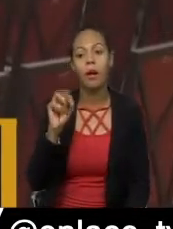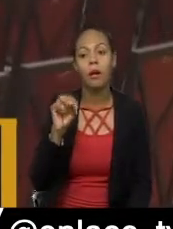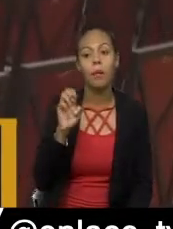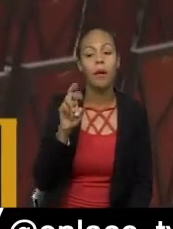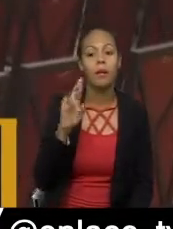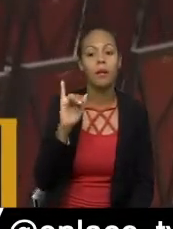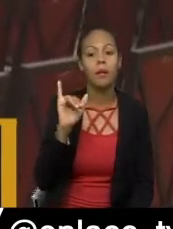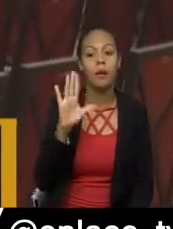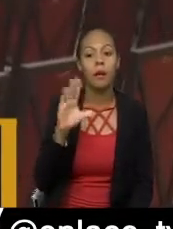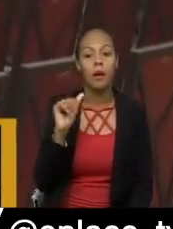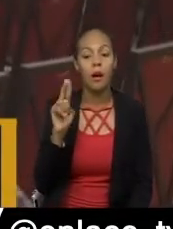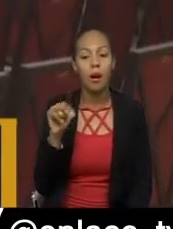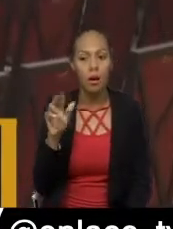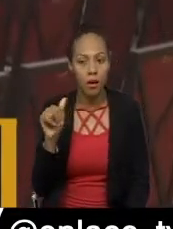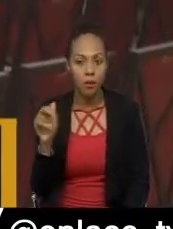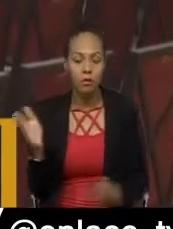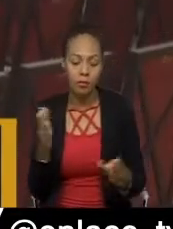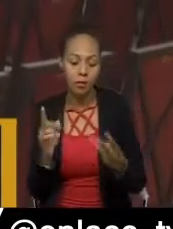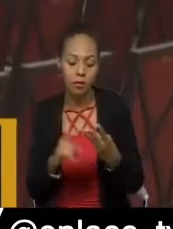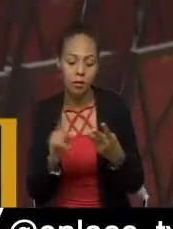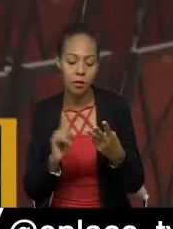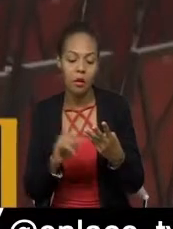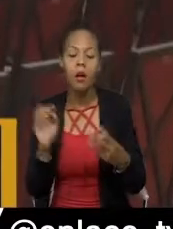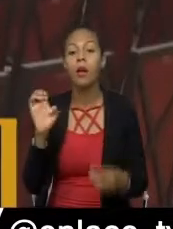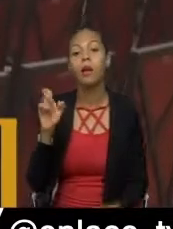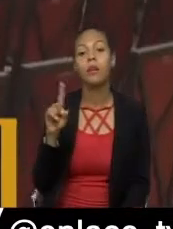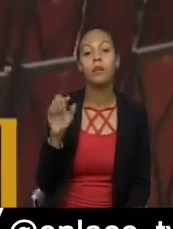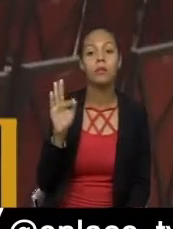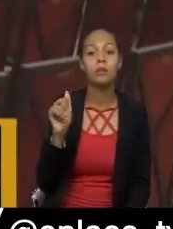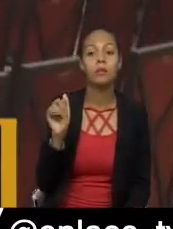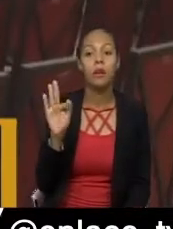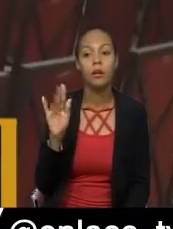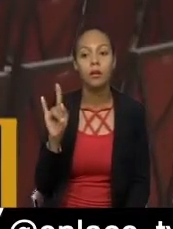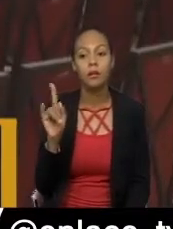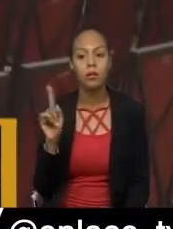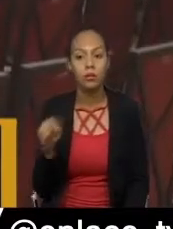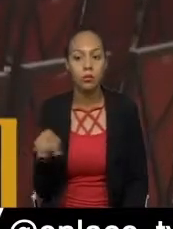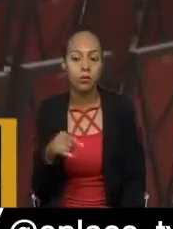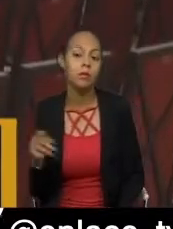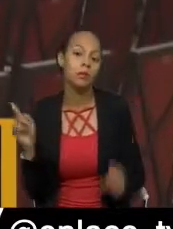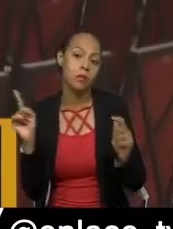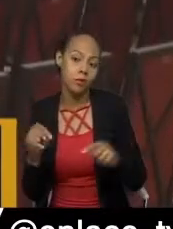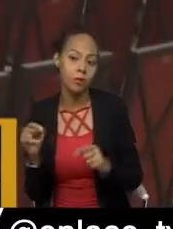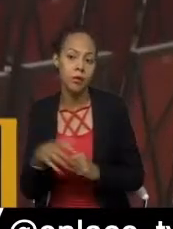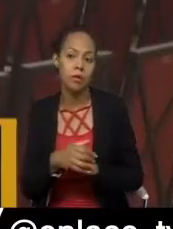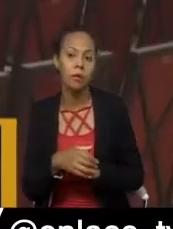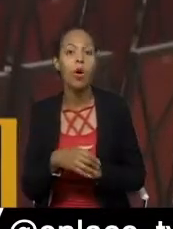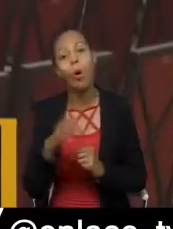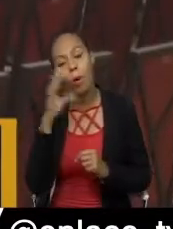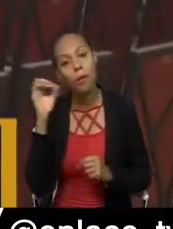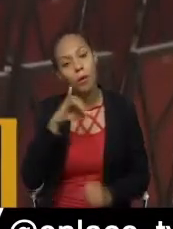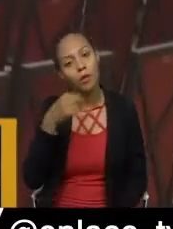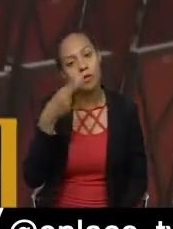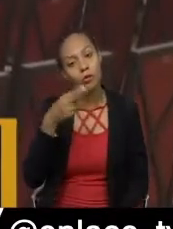Servicios, también de Status Peluquería y del dirigente de nuestra ciudad, John Moros.